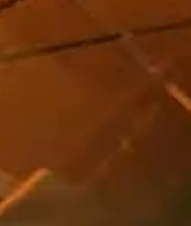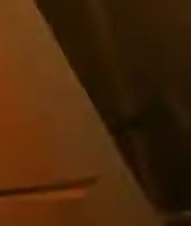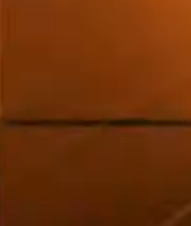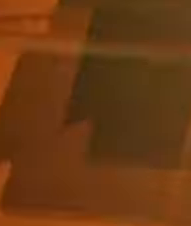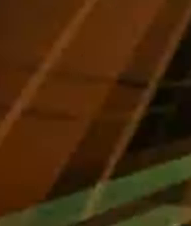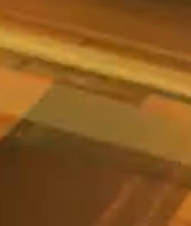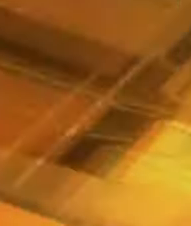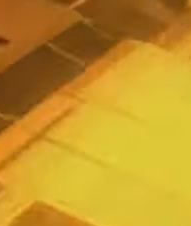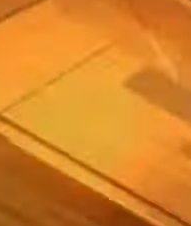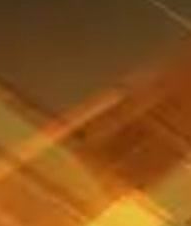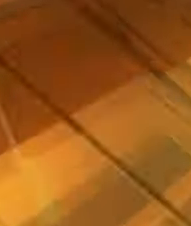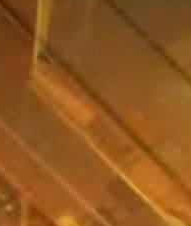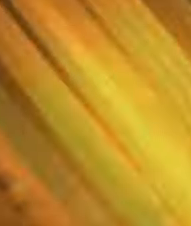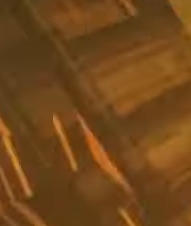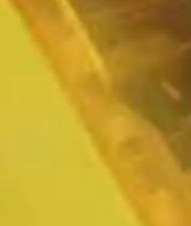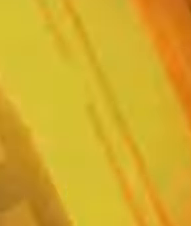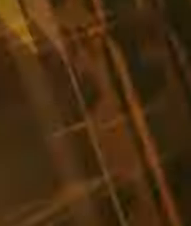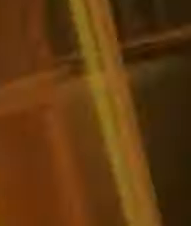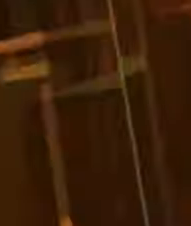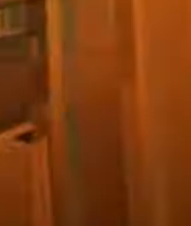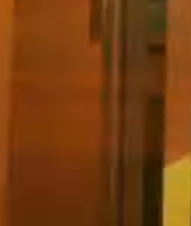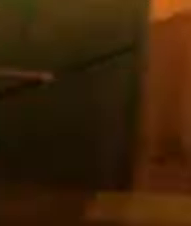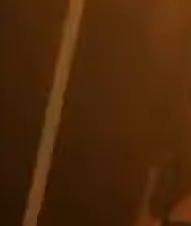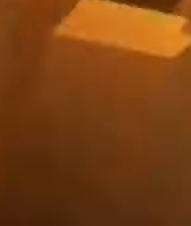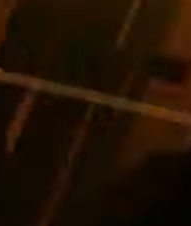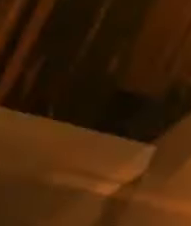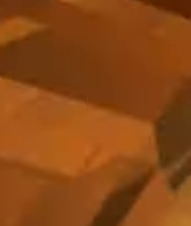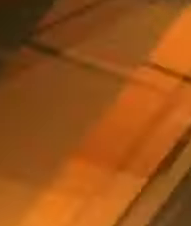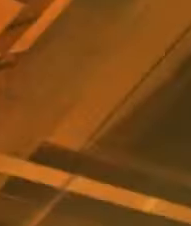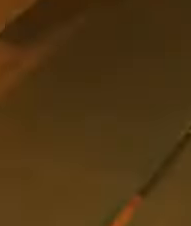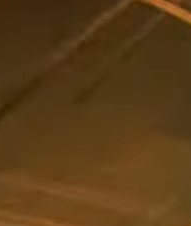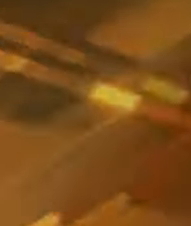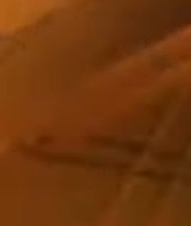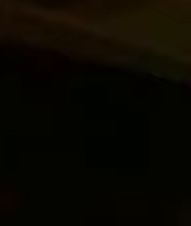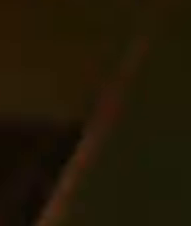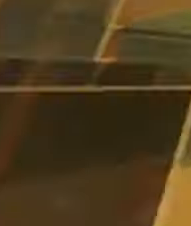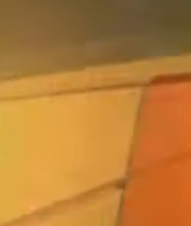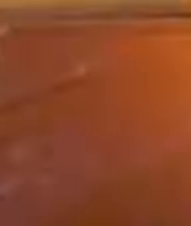contar. Chema contando los votos faltantes.